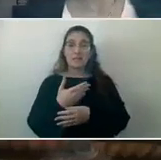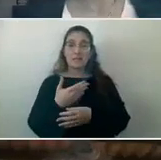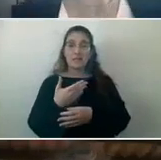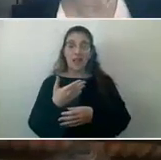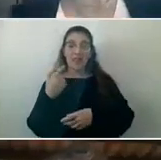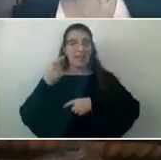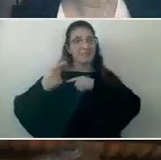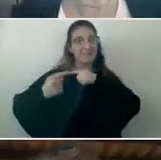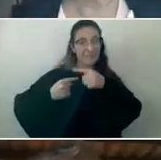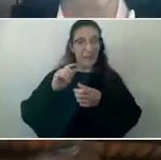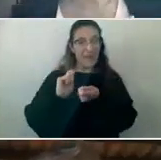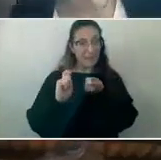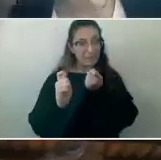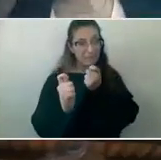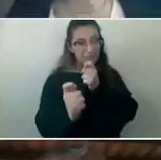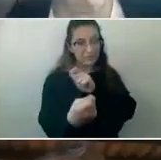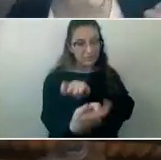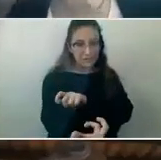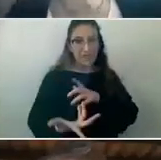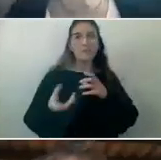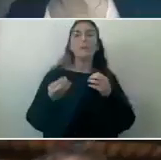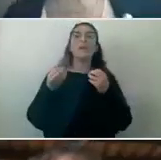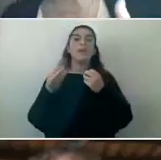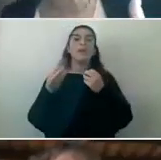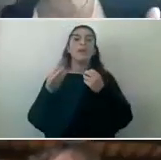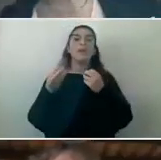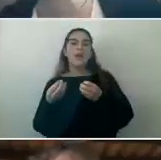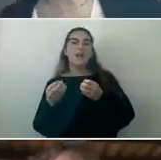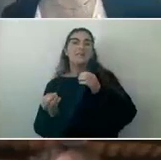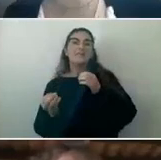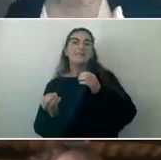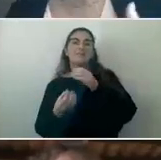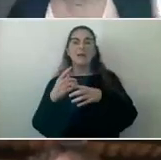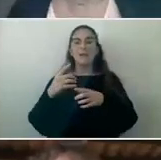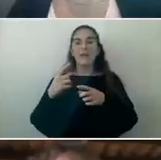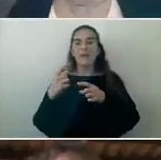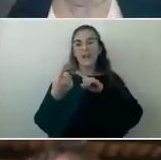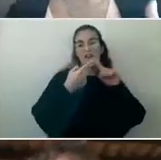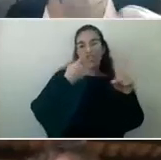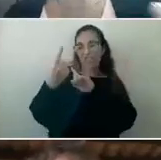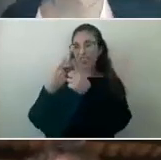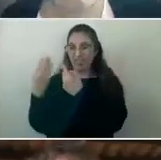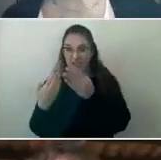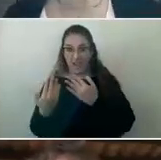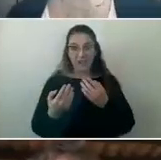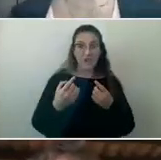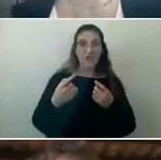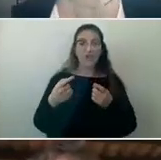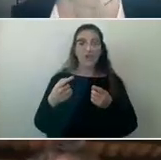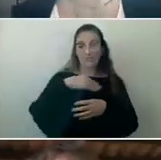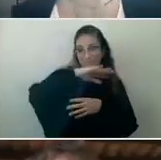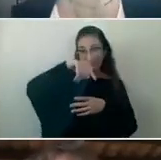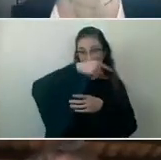y que resulta de la interacción de las barreras que debidas a la actitud y el entorno que evitan la